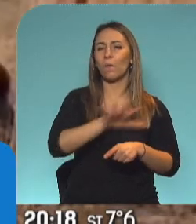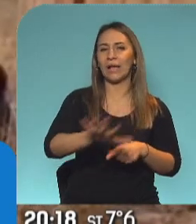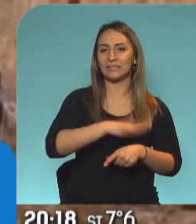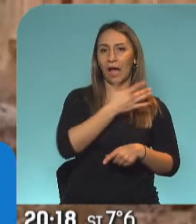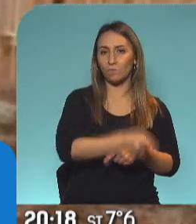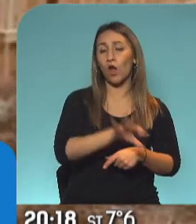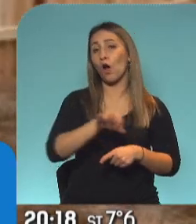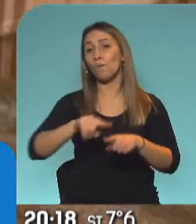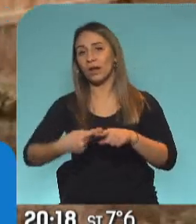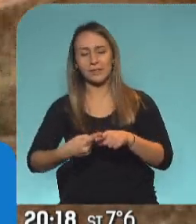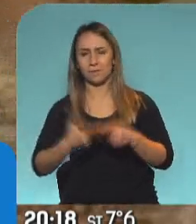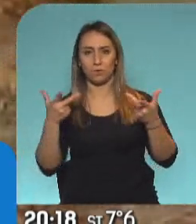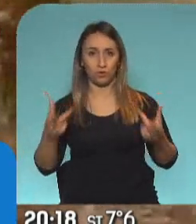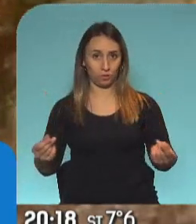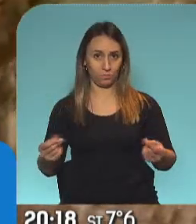político.